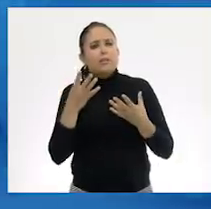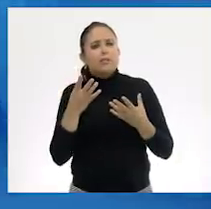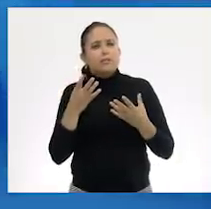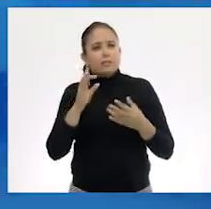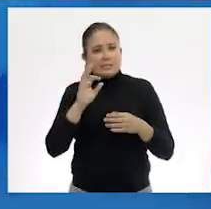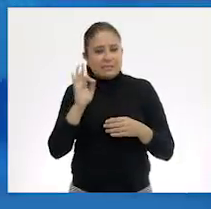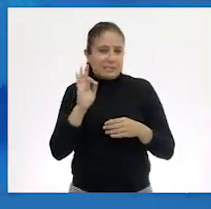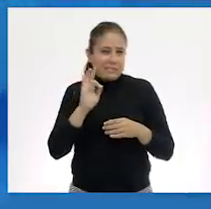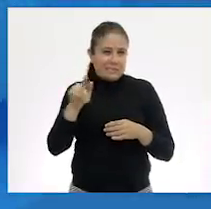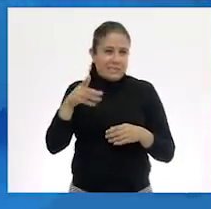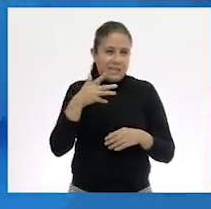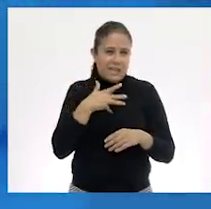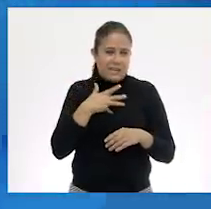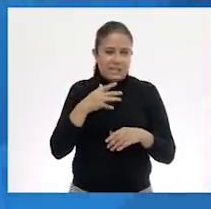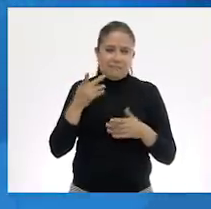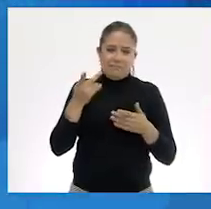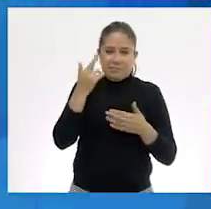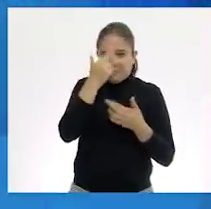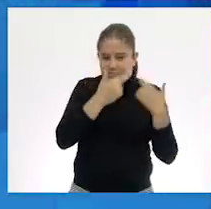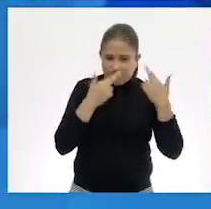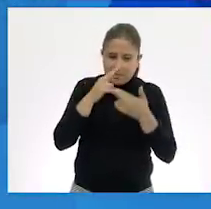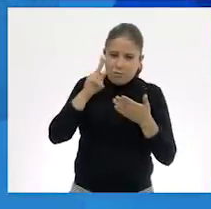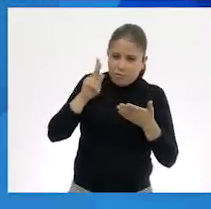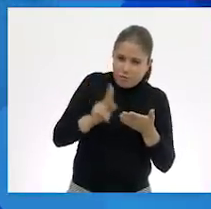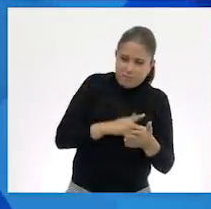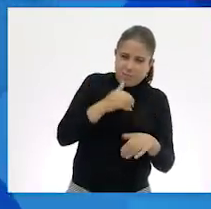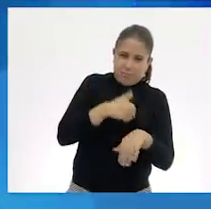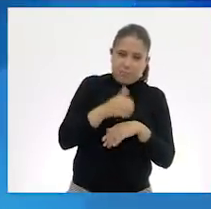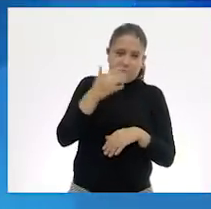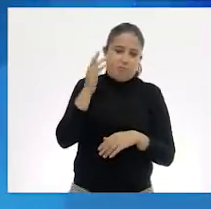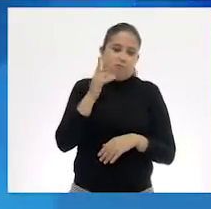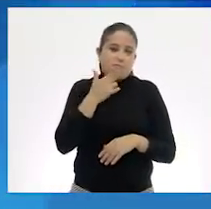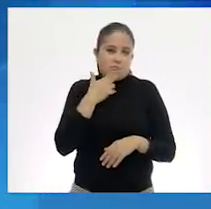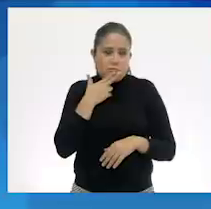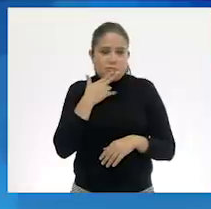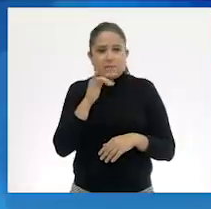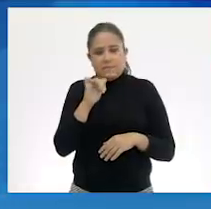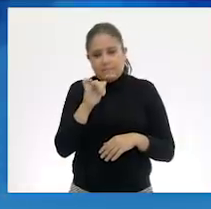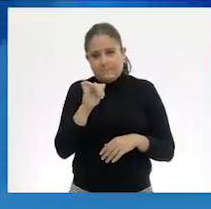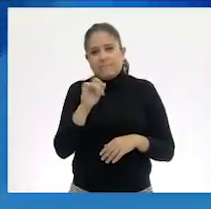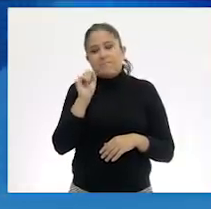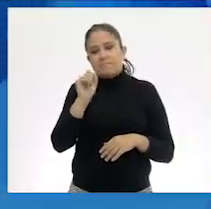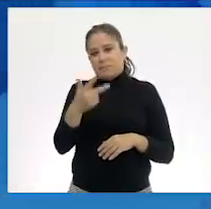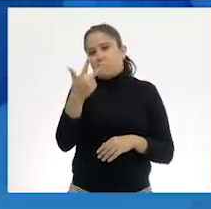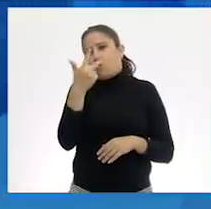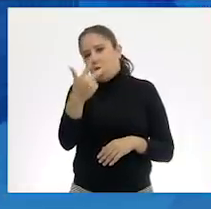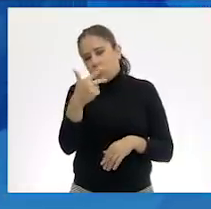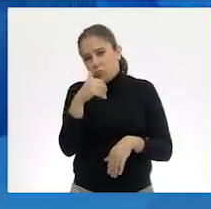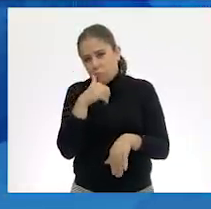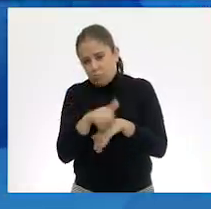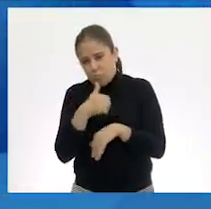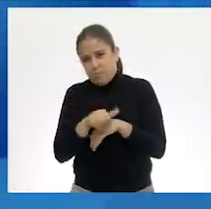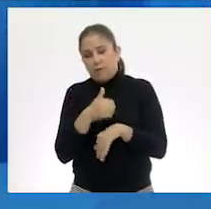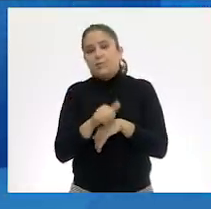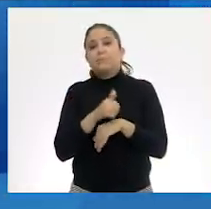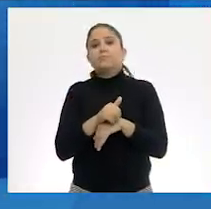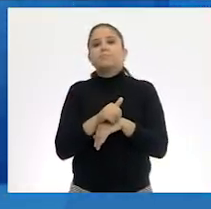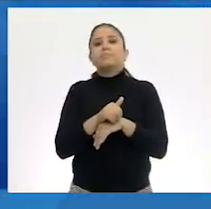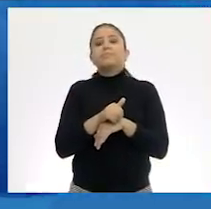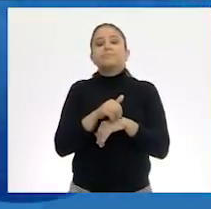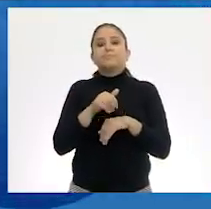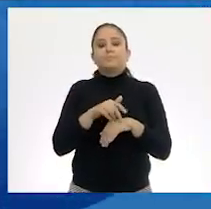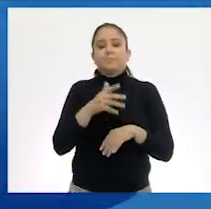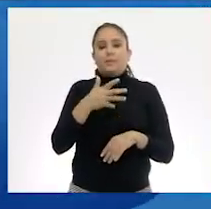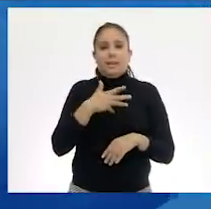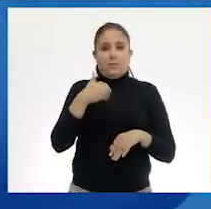ahí nuevamente tenemos que volver a revisar si los teléfonos funcionarían. Pues sí, también es de 8 dígitos. Muy bien. Entonces tiene un